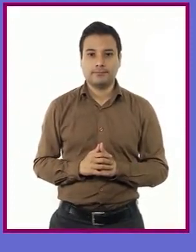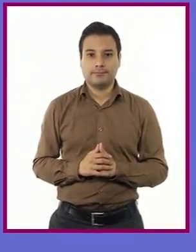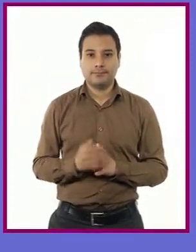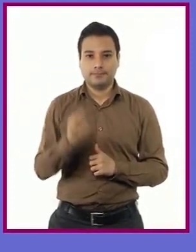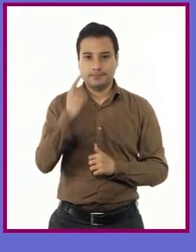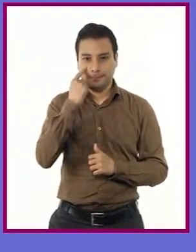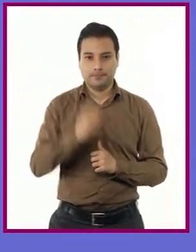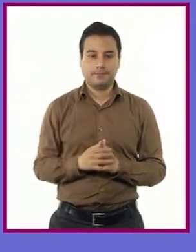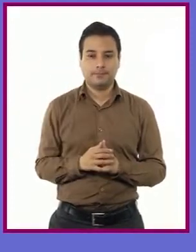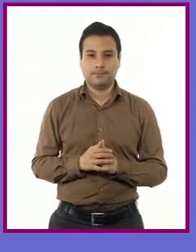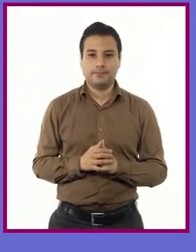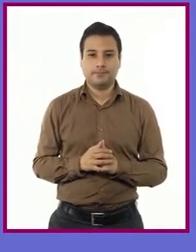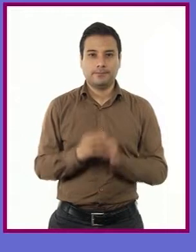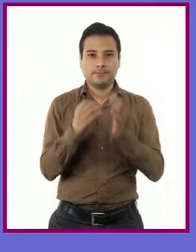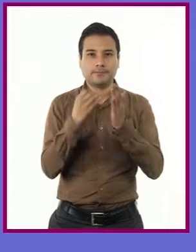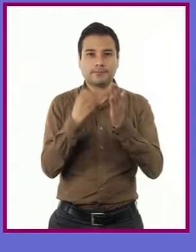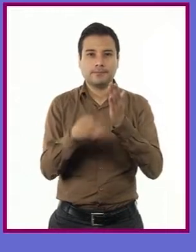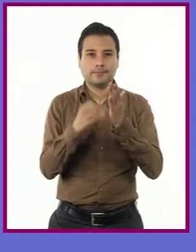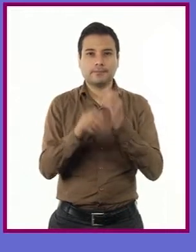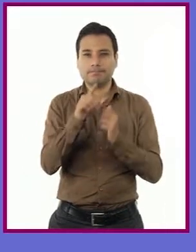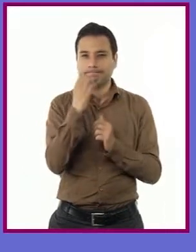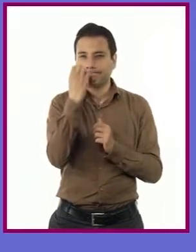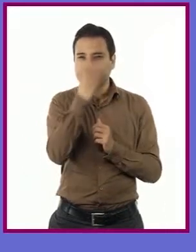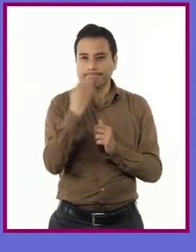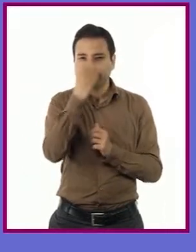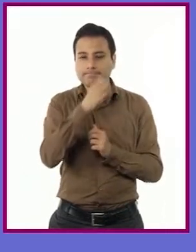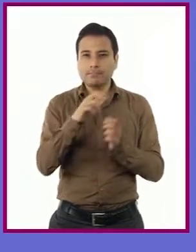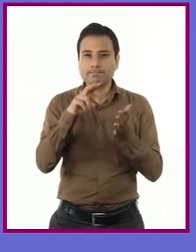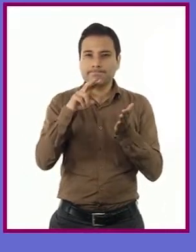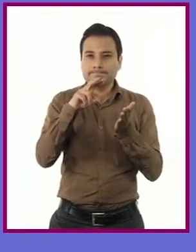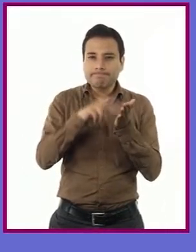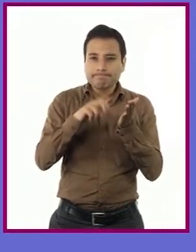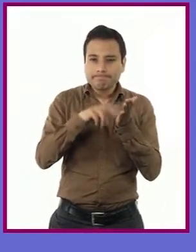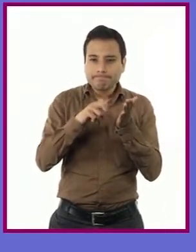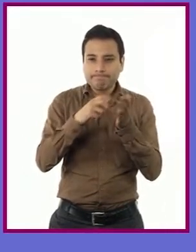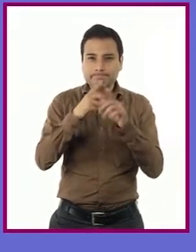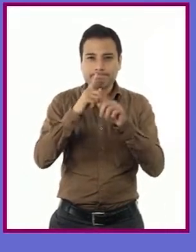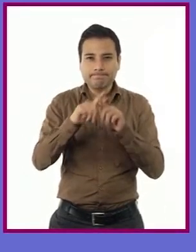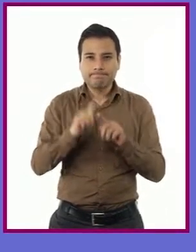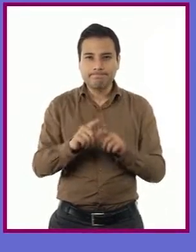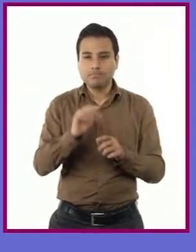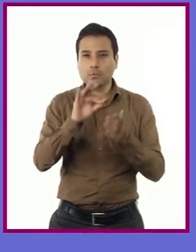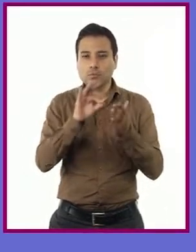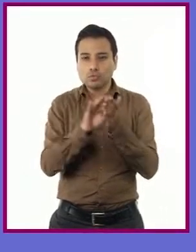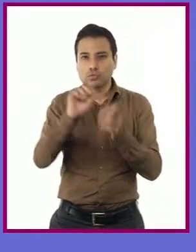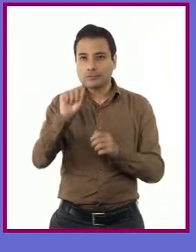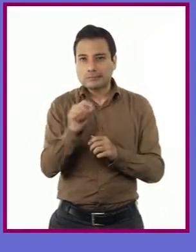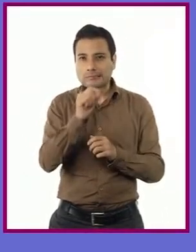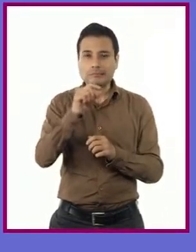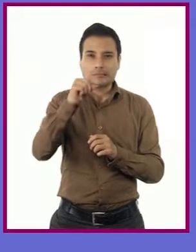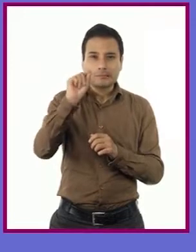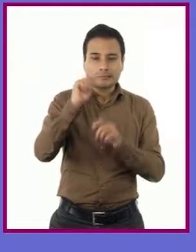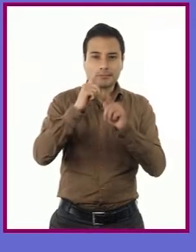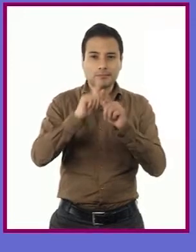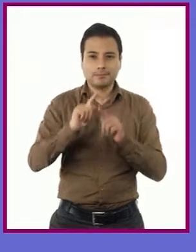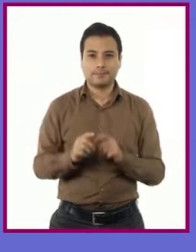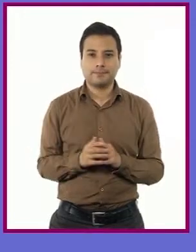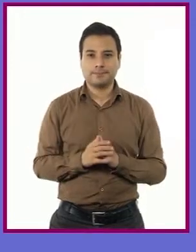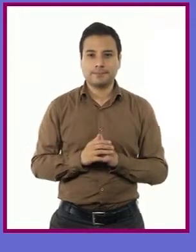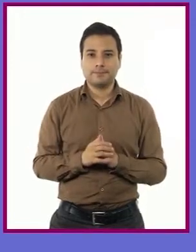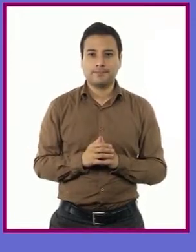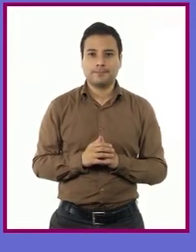sumamos revisión de ortografía, imágenes, lista multinivel, entre otras cosas. Del borrador copian los